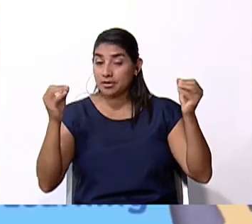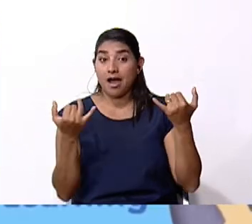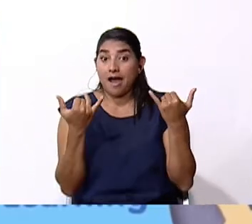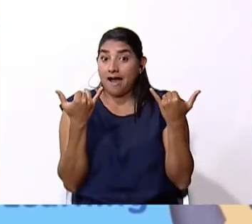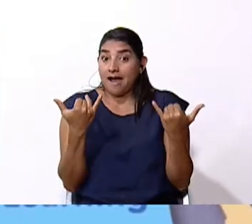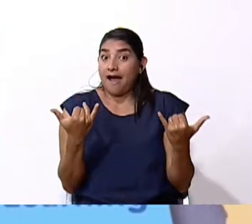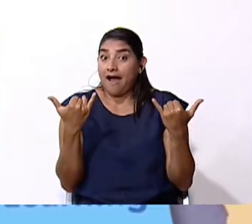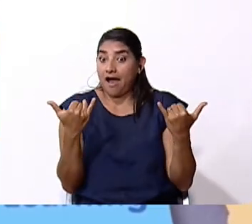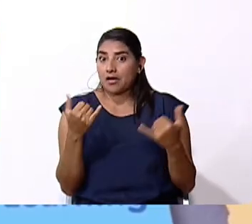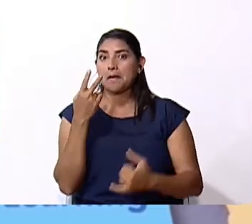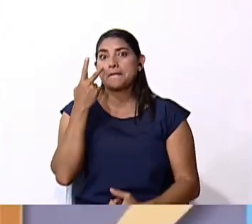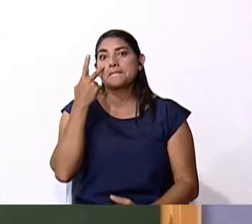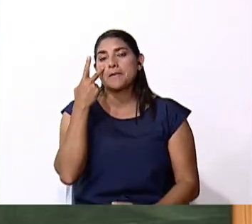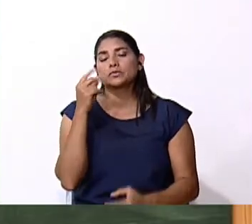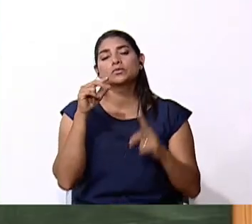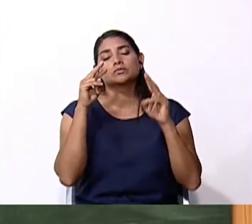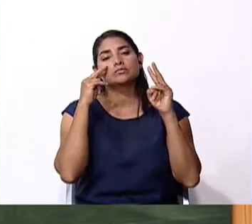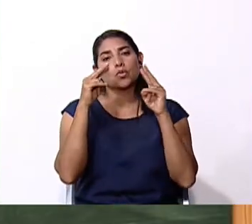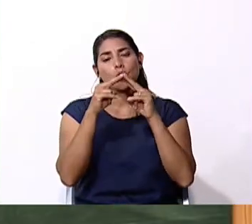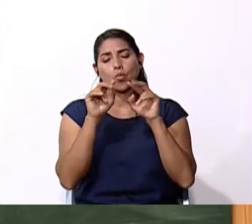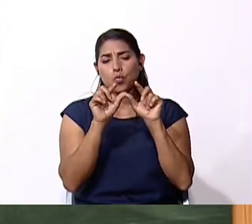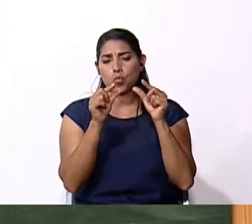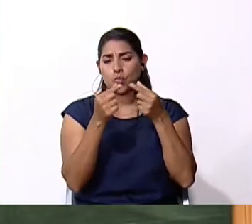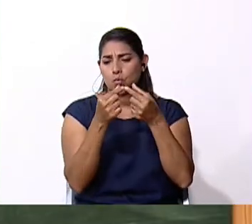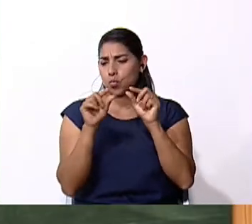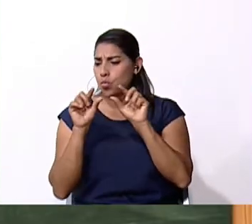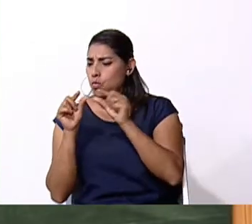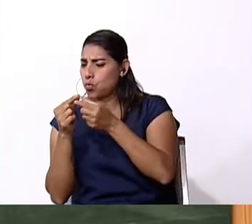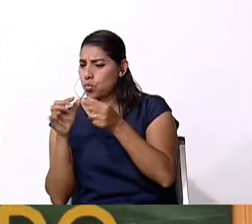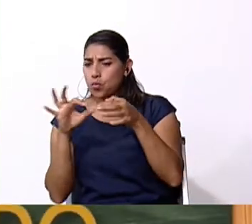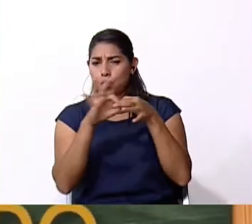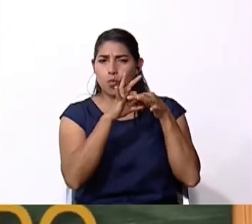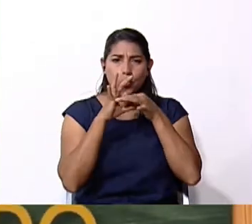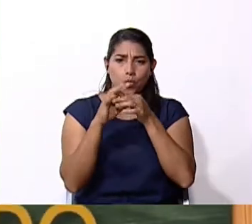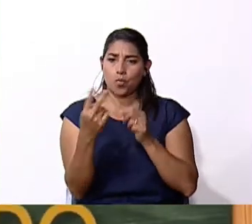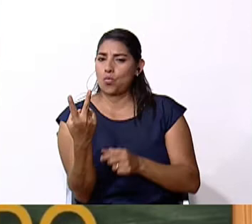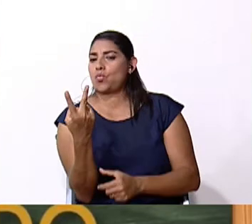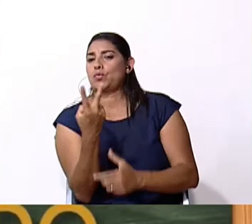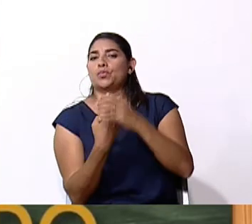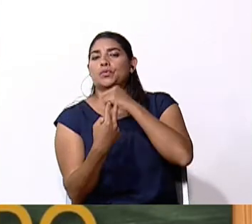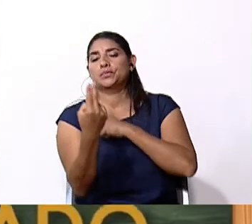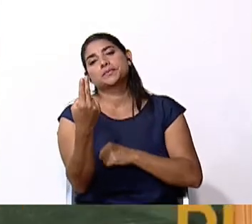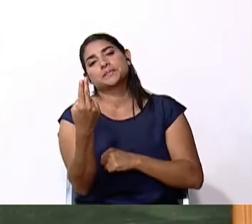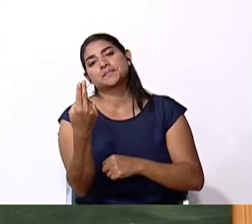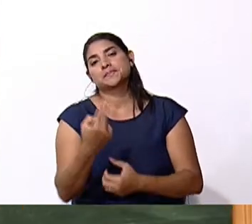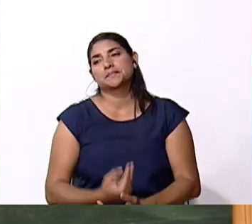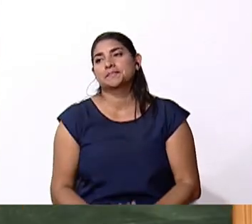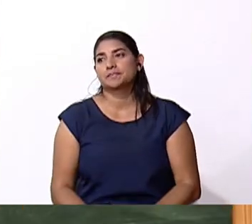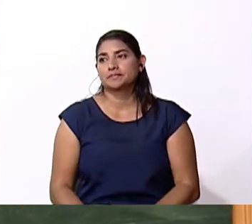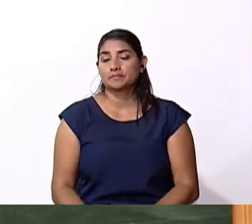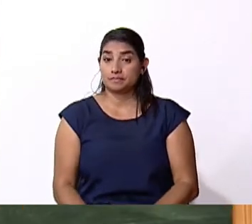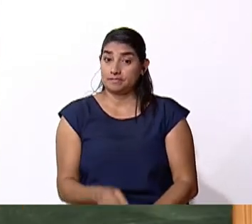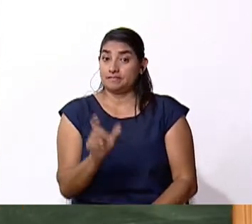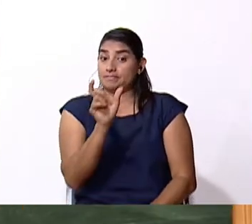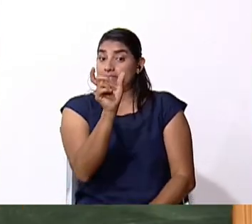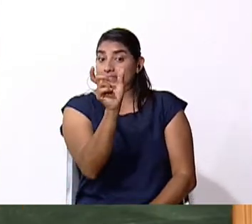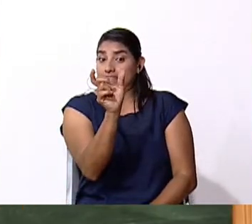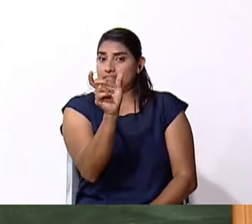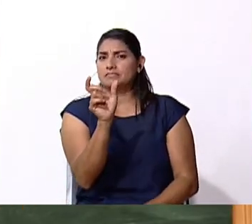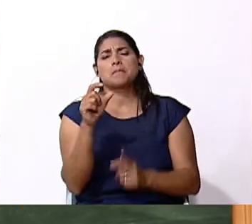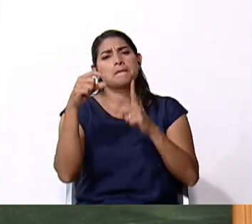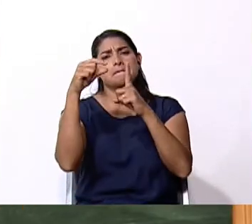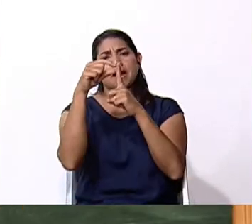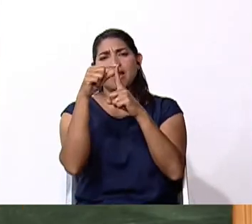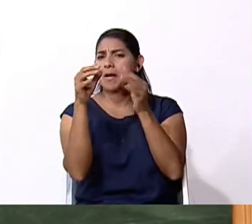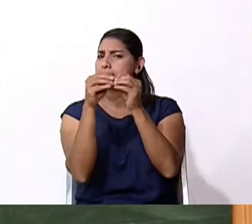Ahora vamos a conocer el núcleo del sujeto y del predicado. El núcleo es la palabra